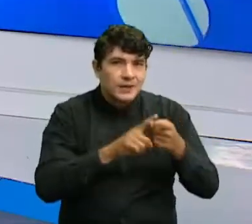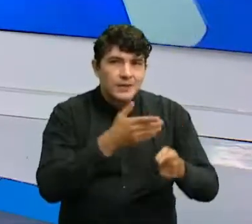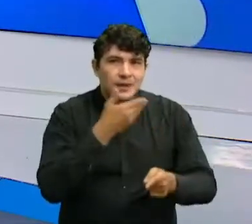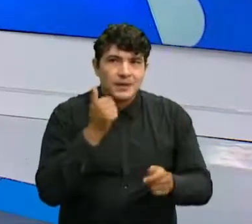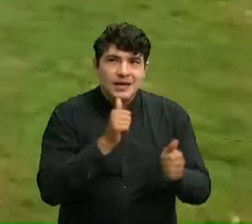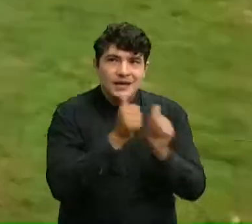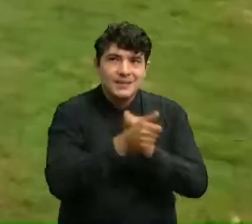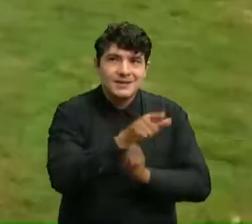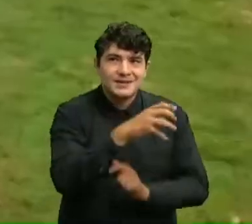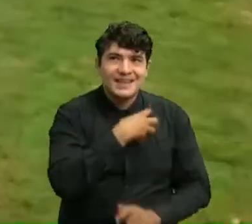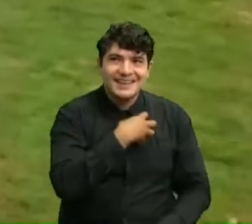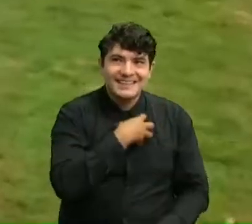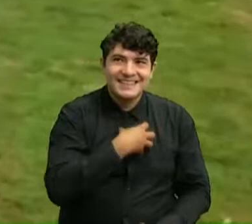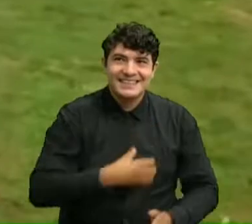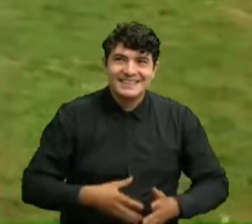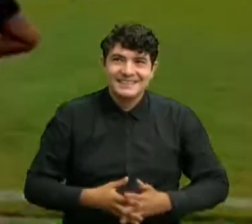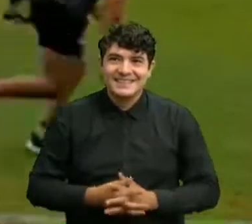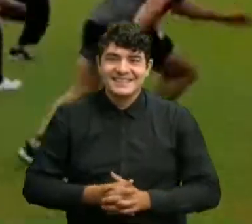competencias.